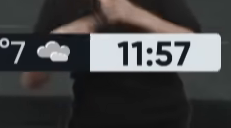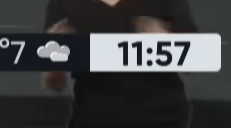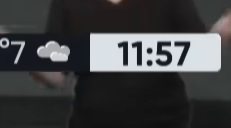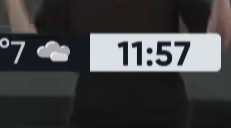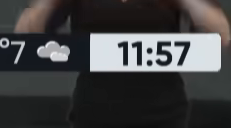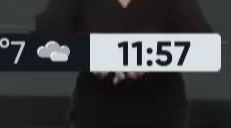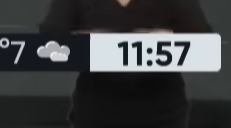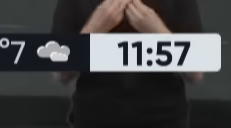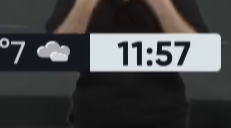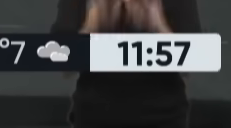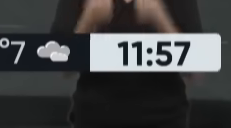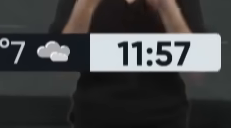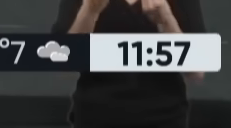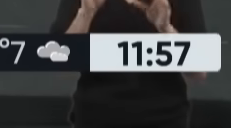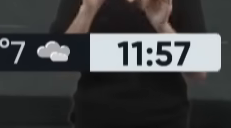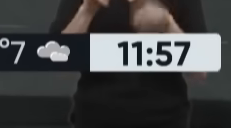infraestructura.